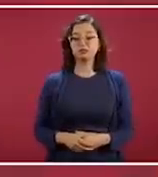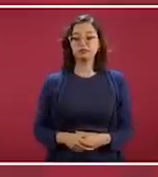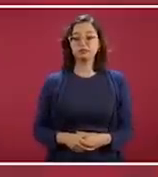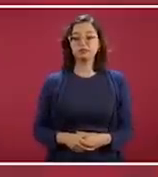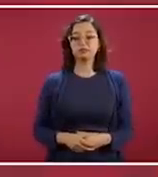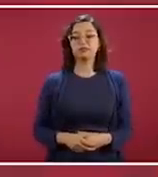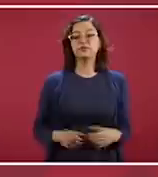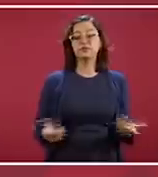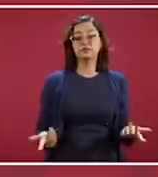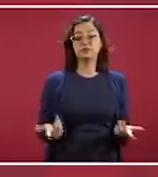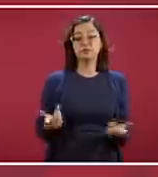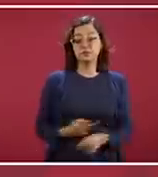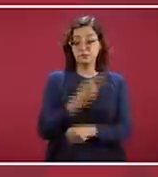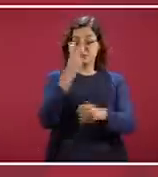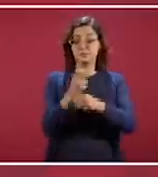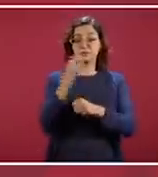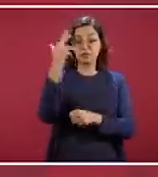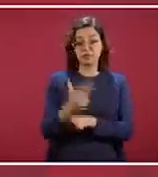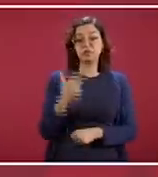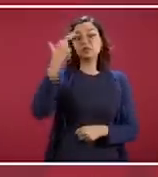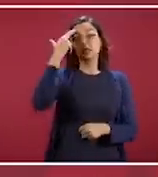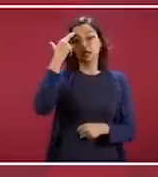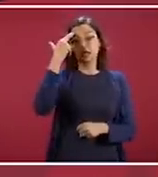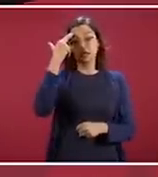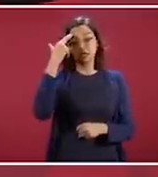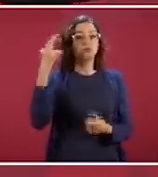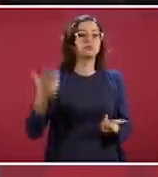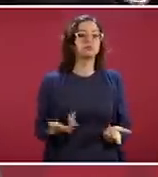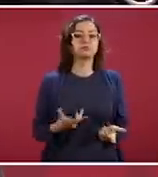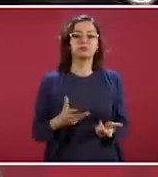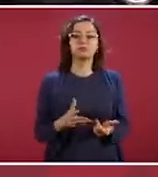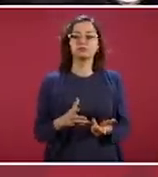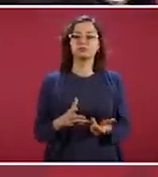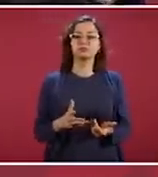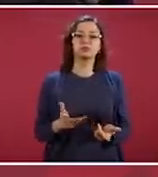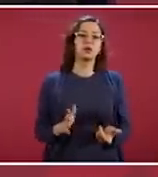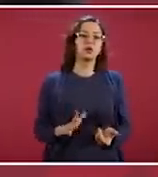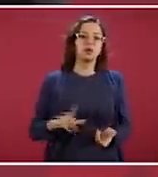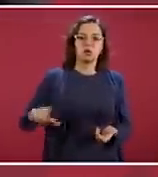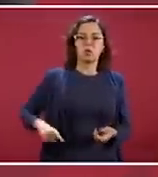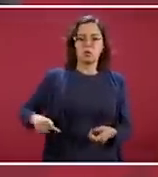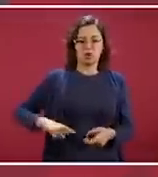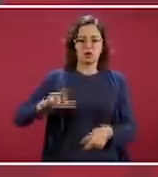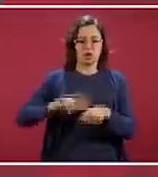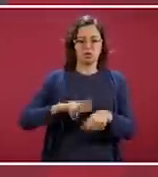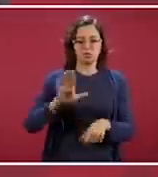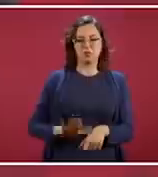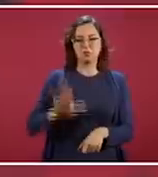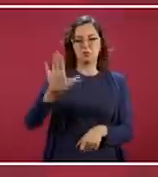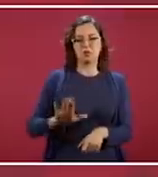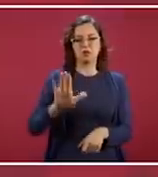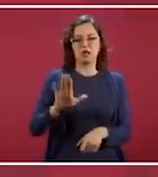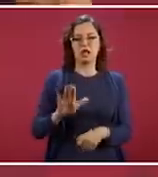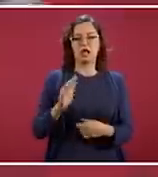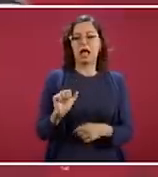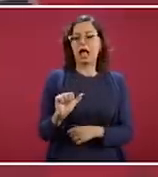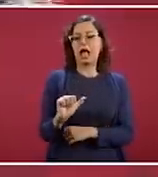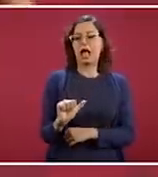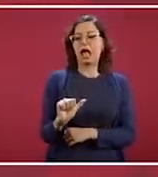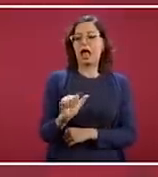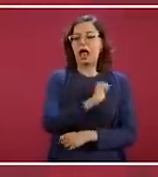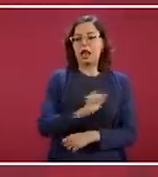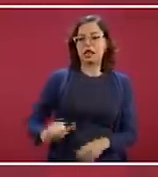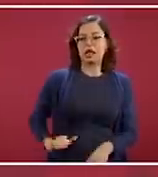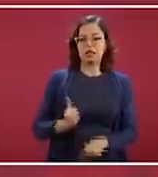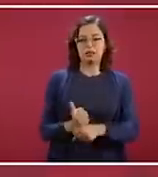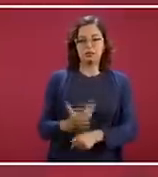Y los virreyes nombraban a los que ahora son como los gobernadores, se llamaban alcaldes mayores.